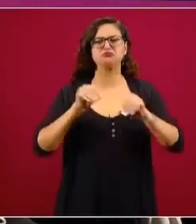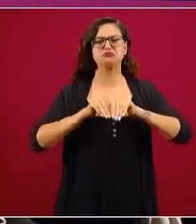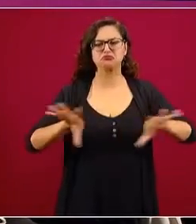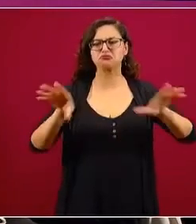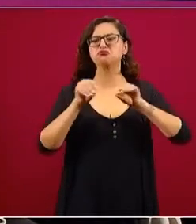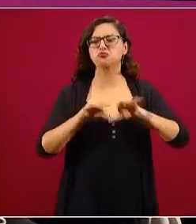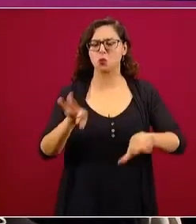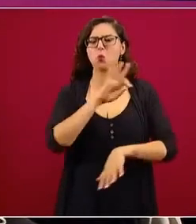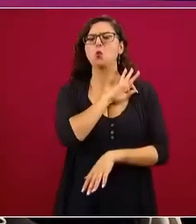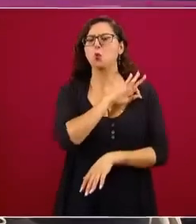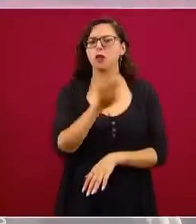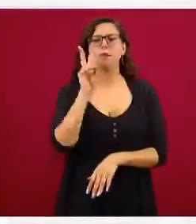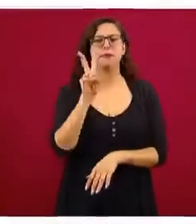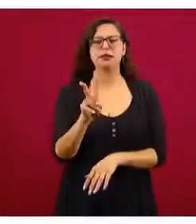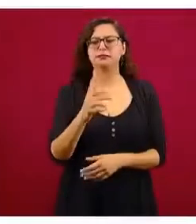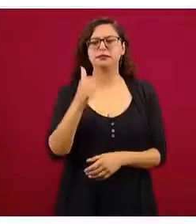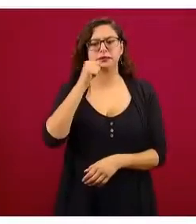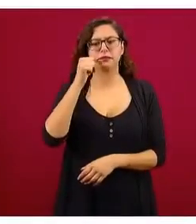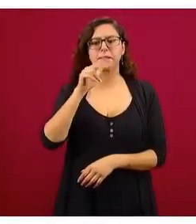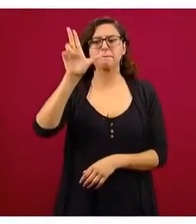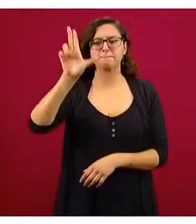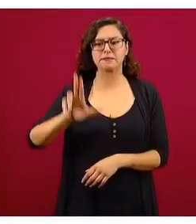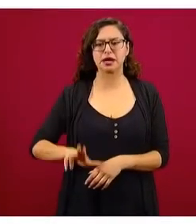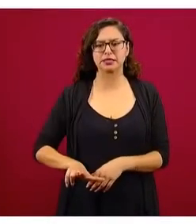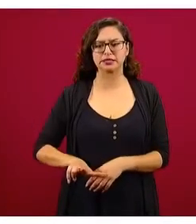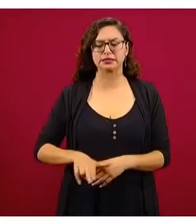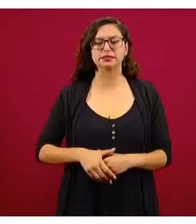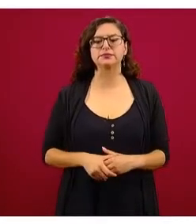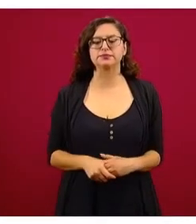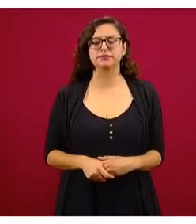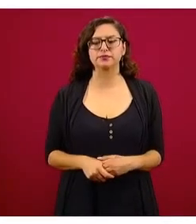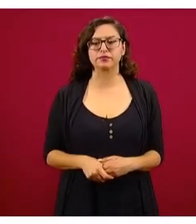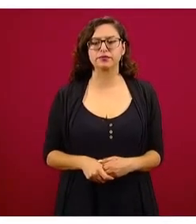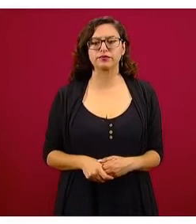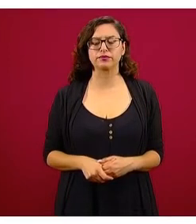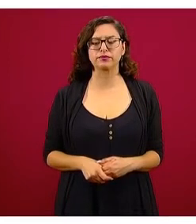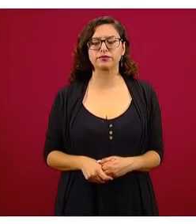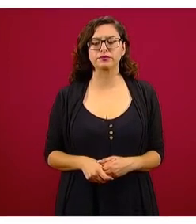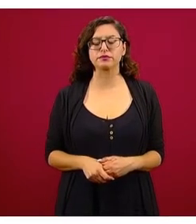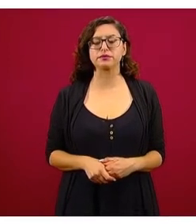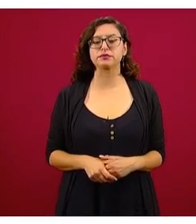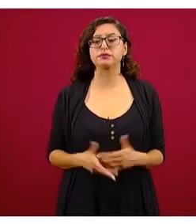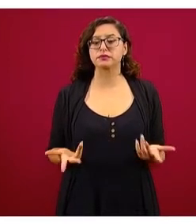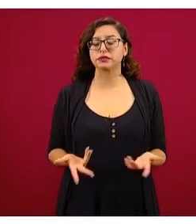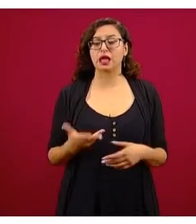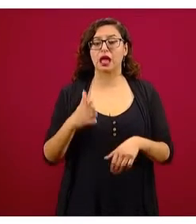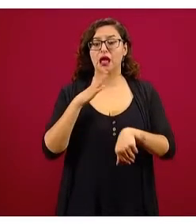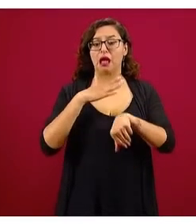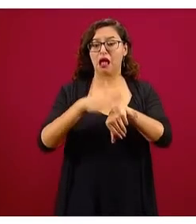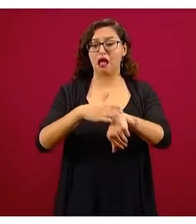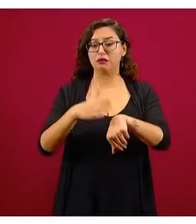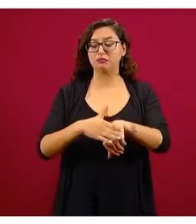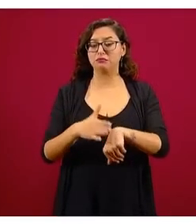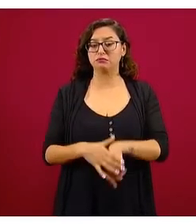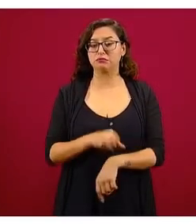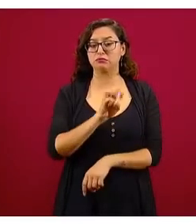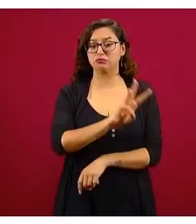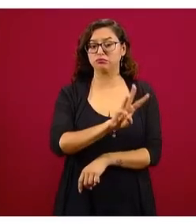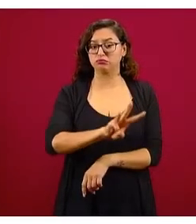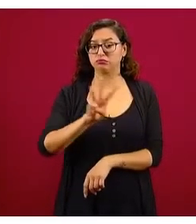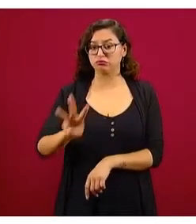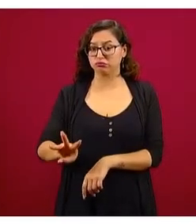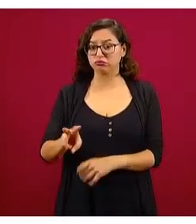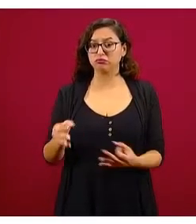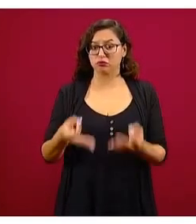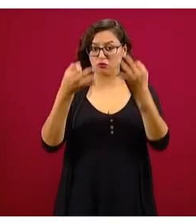ustedes precisamente todos los martes a la hora que se actualiza el comunicado técnico en las páginas oficiales.